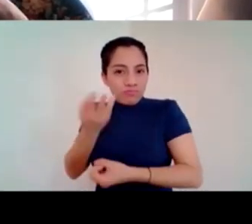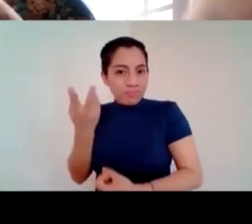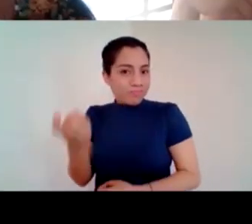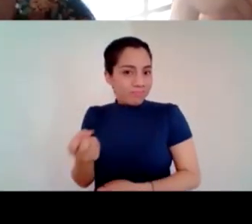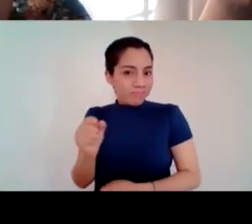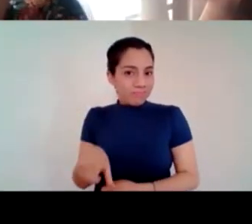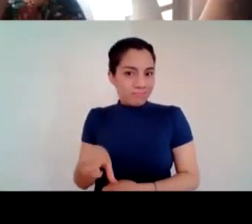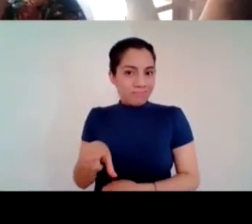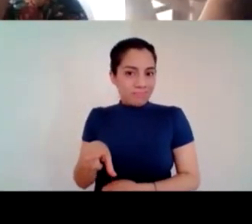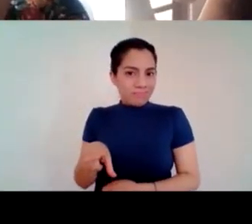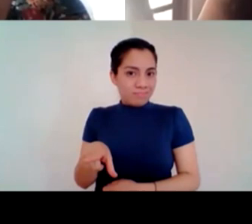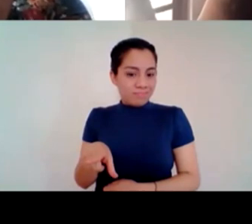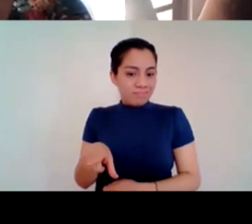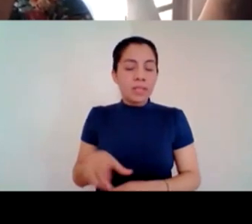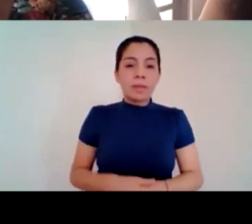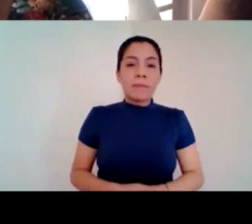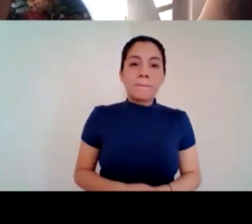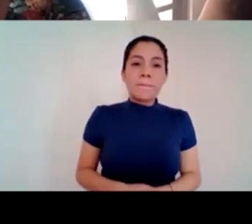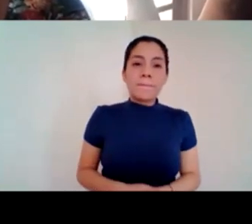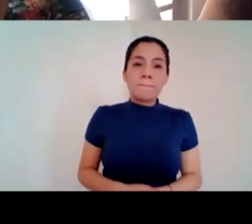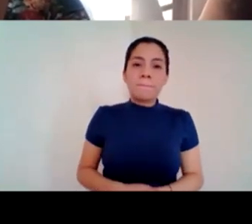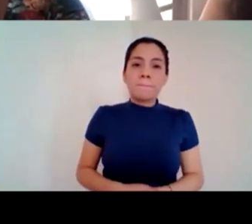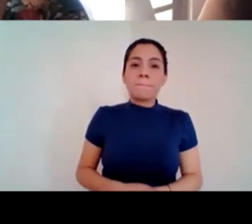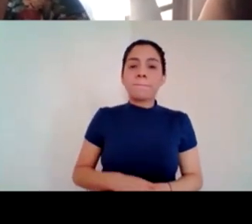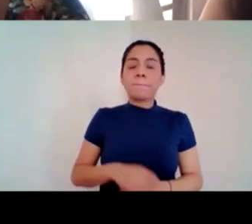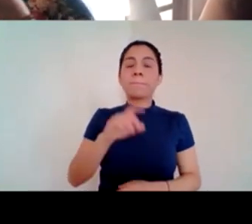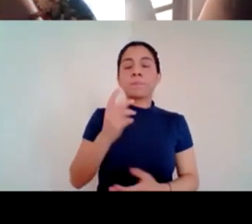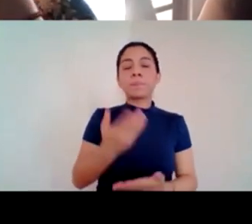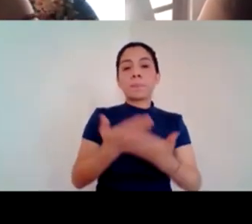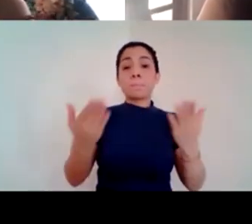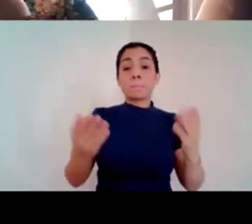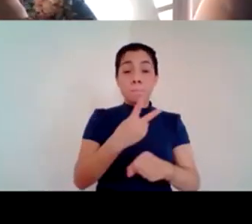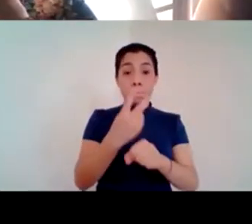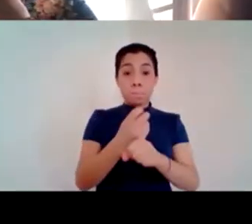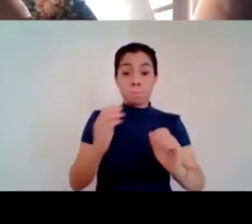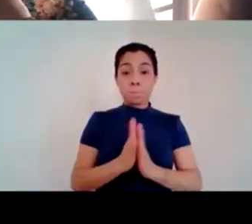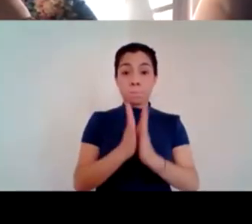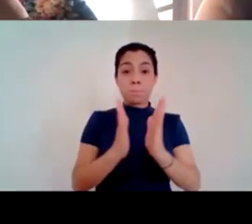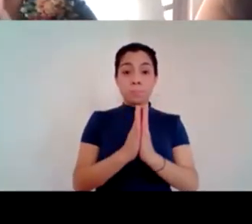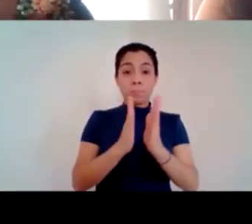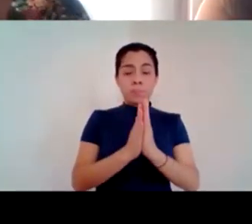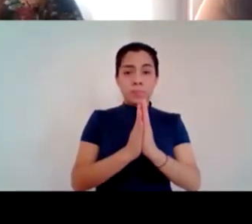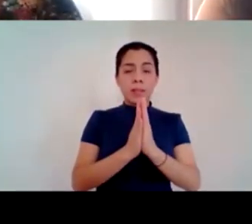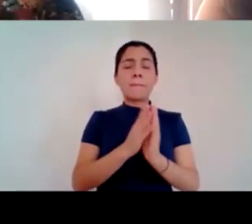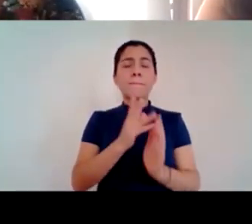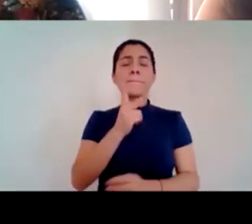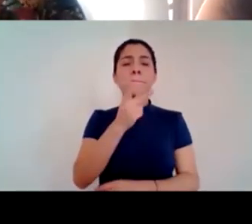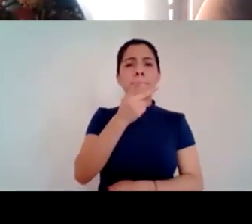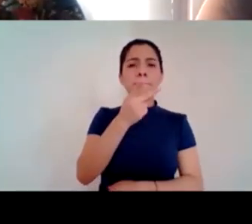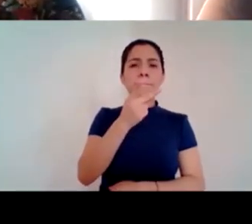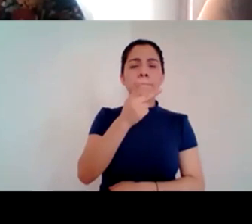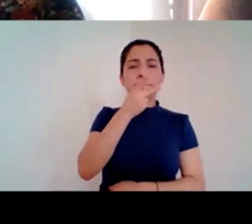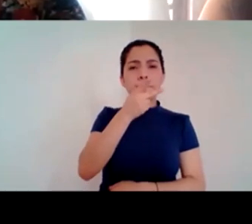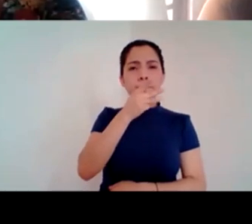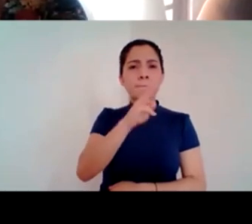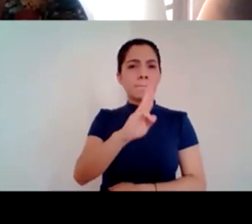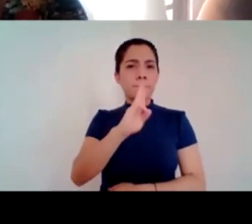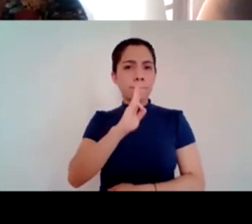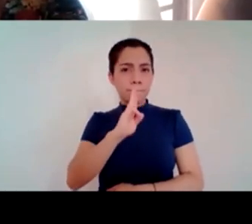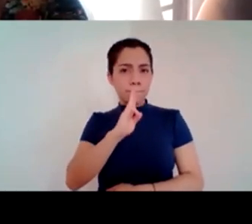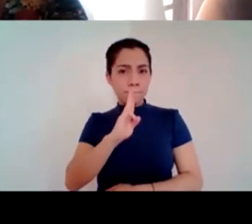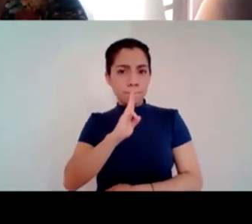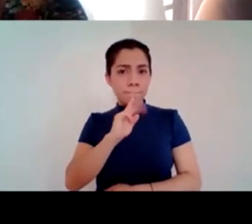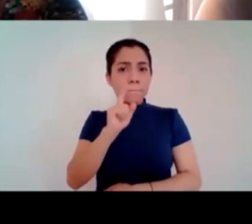que tanto pueden los padres o deben los padres y madres ser cómplices